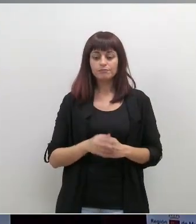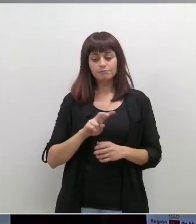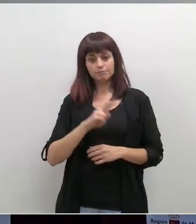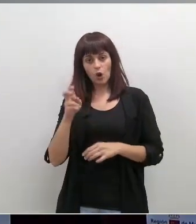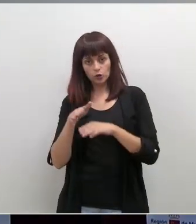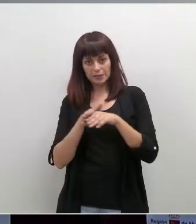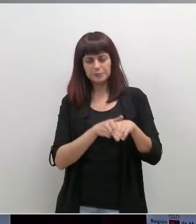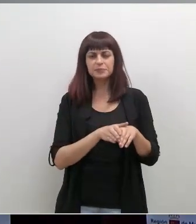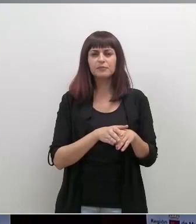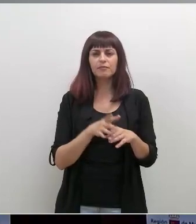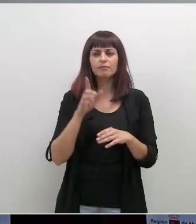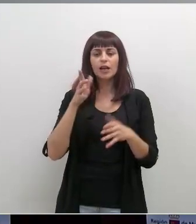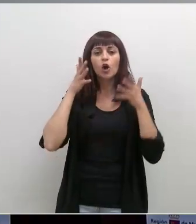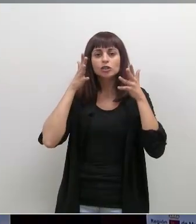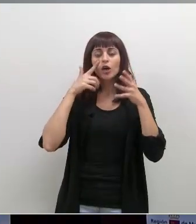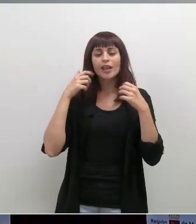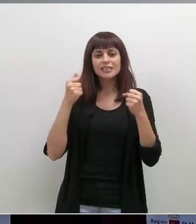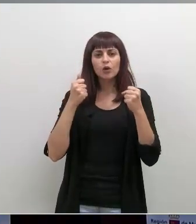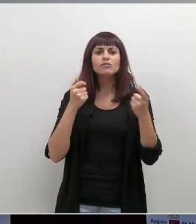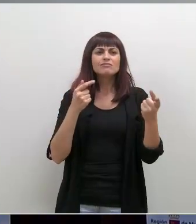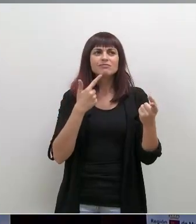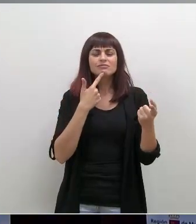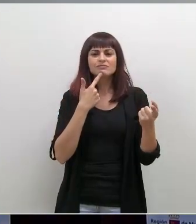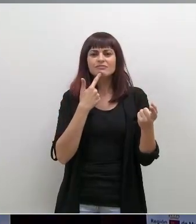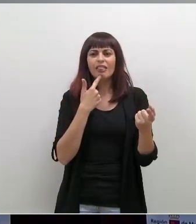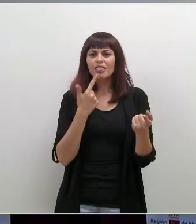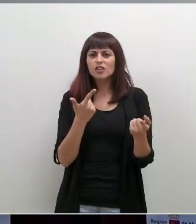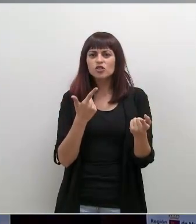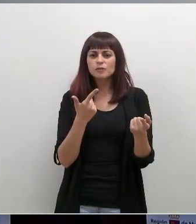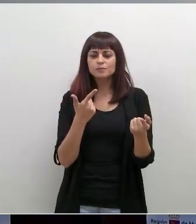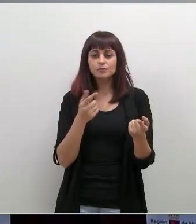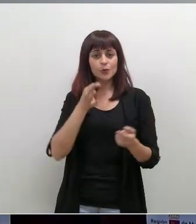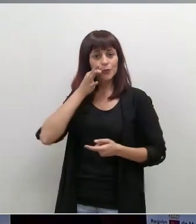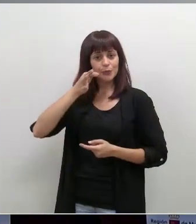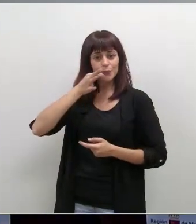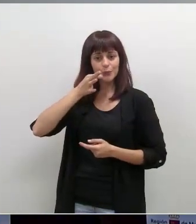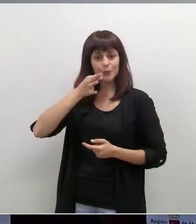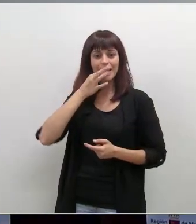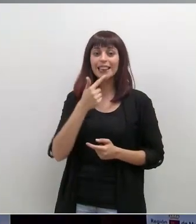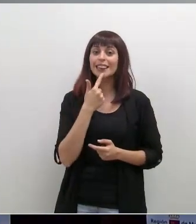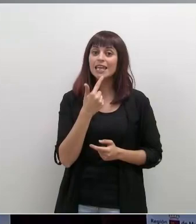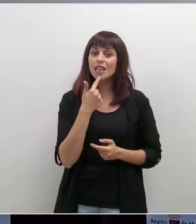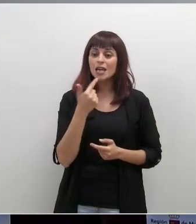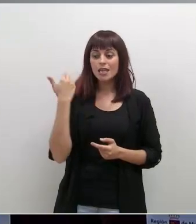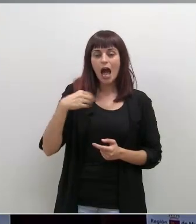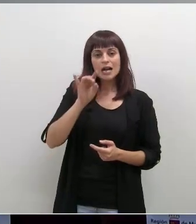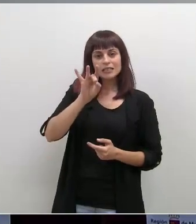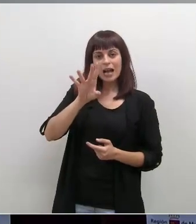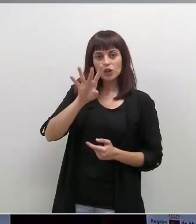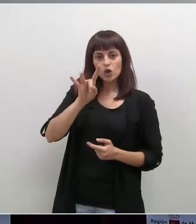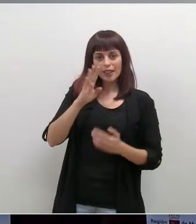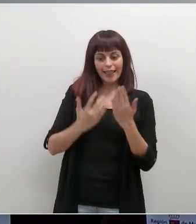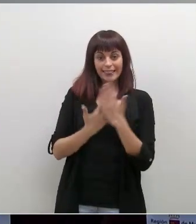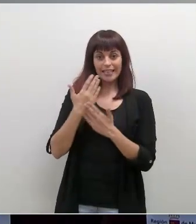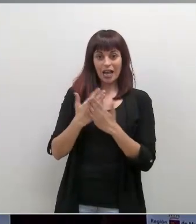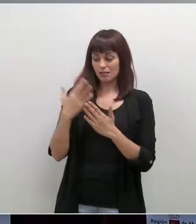al consejero de Salud ha comentado en su intervención que se cumplen 14 días desde